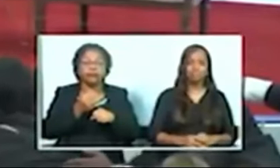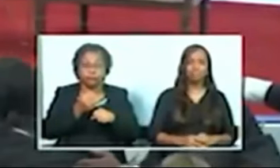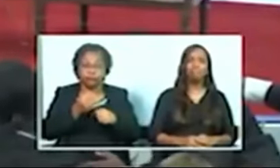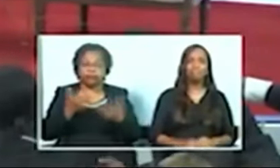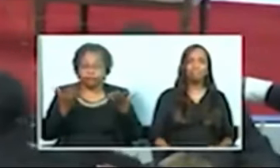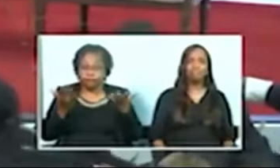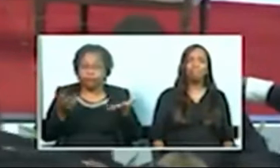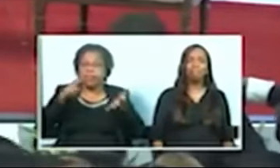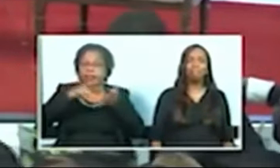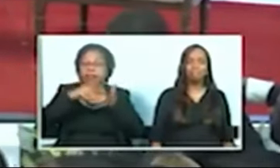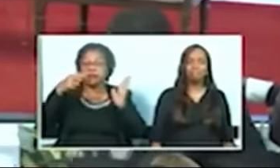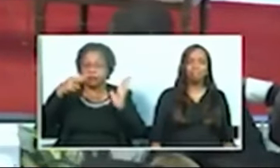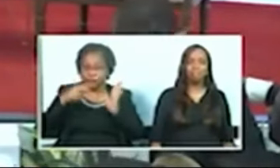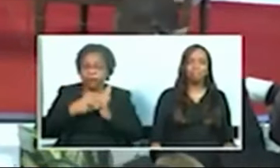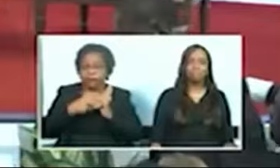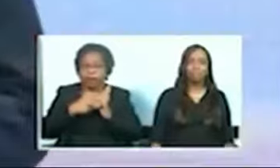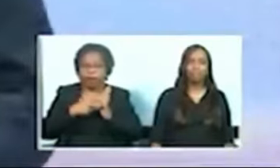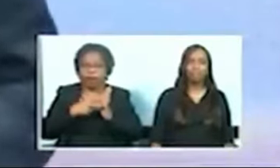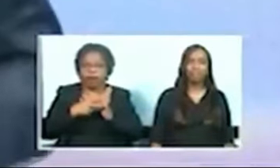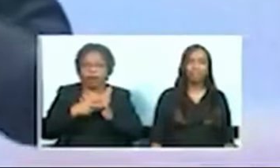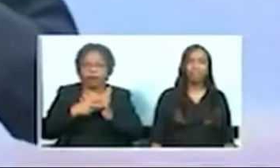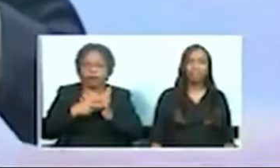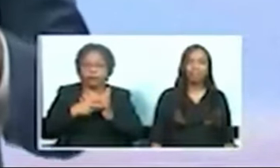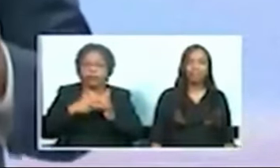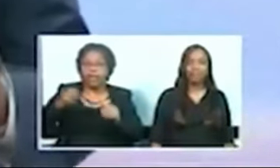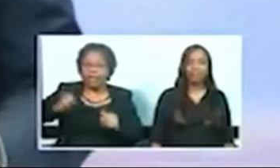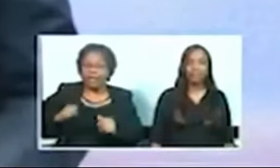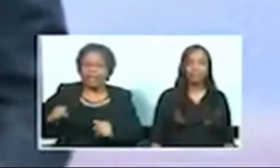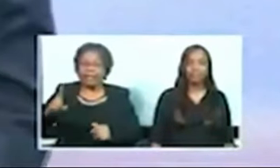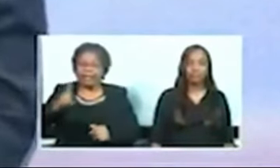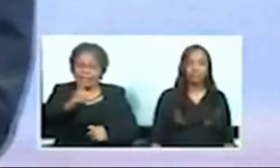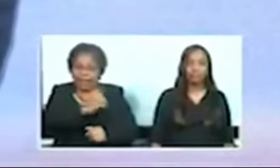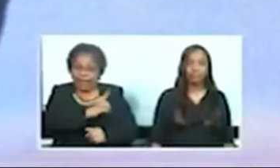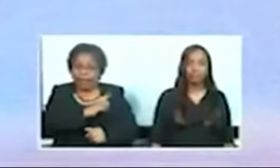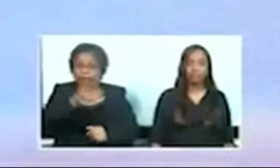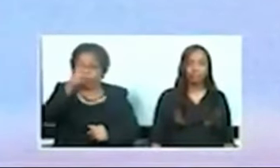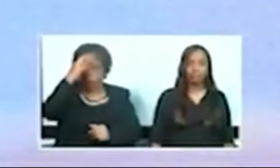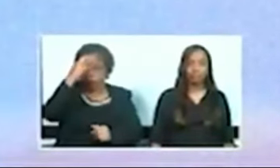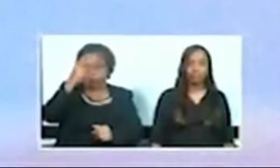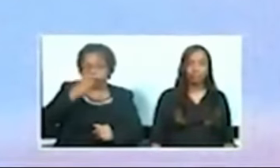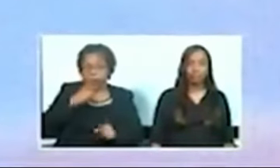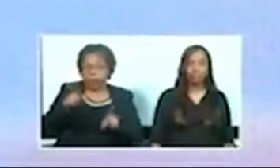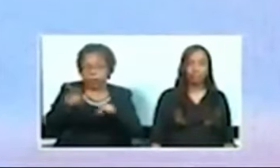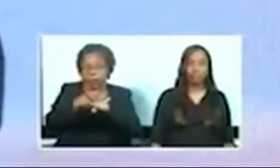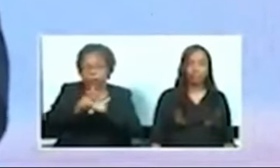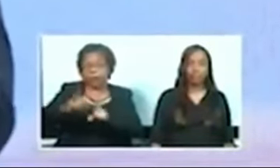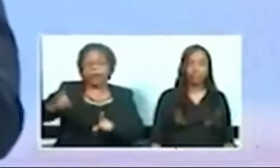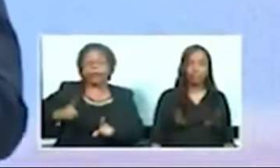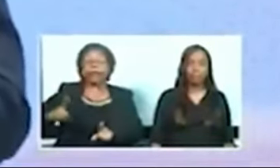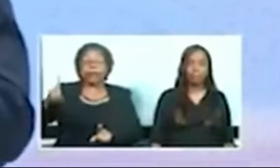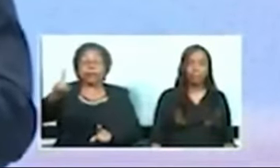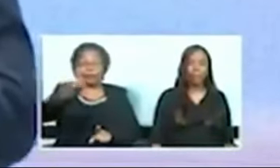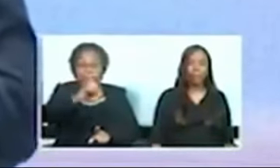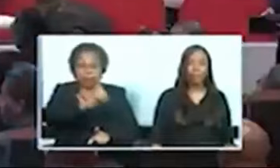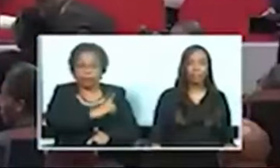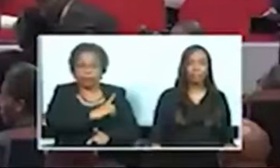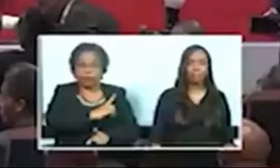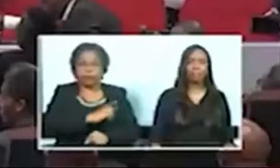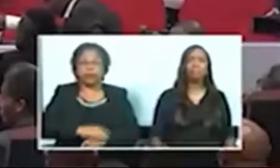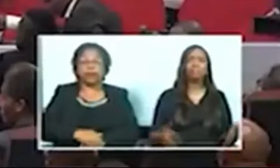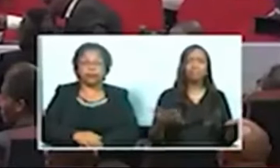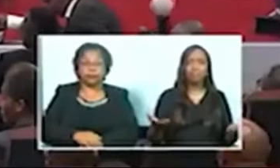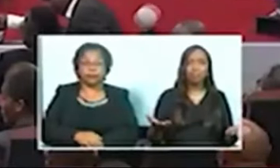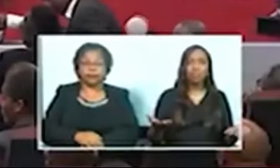las leyes que aprobó la Cámara de Diputados y que fue presentada ayer durante esa rendición de cuenta, está sobre